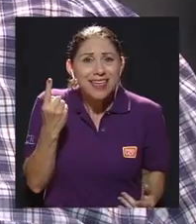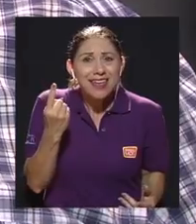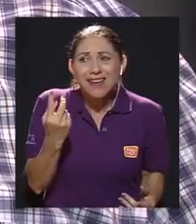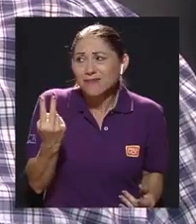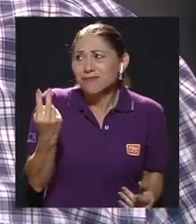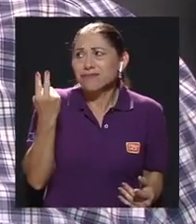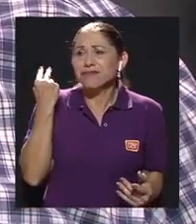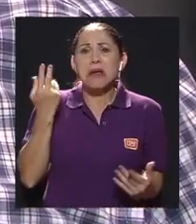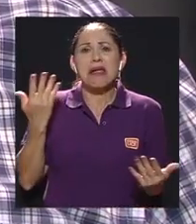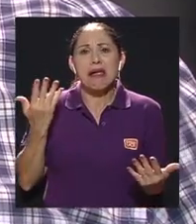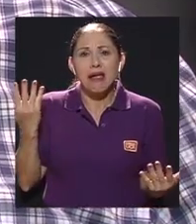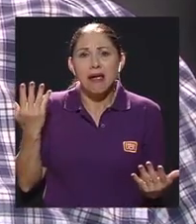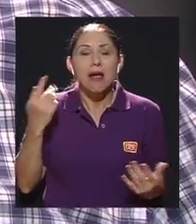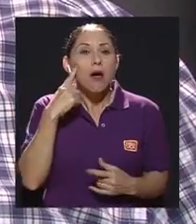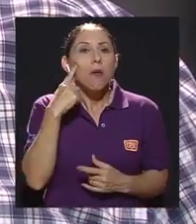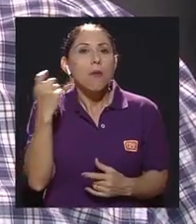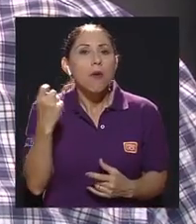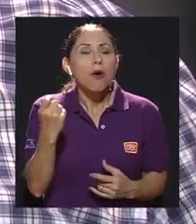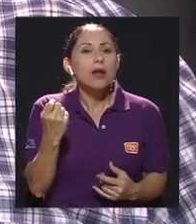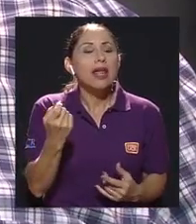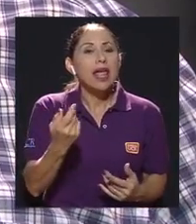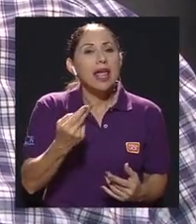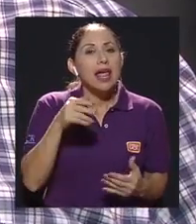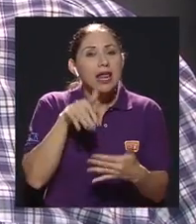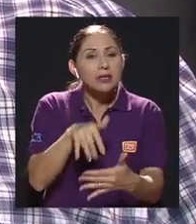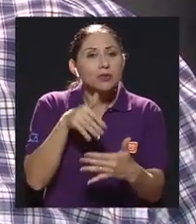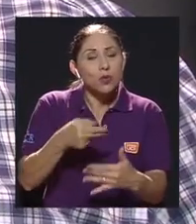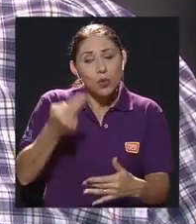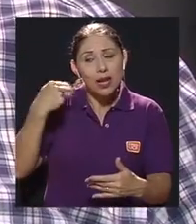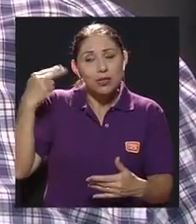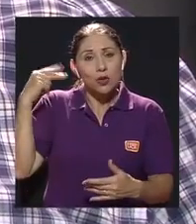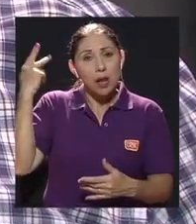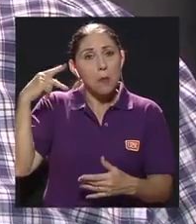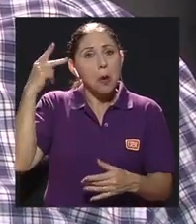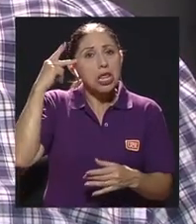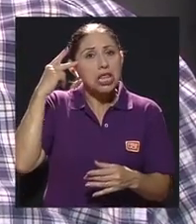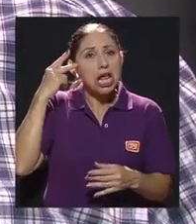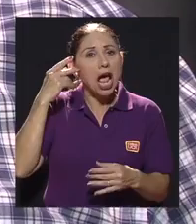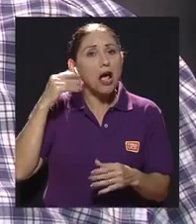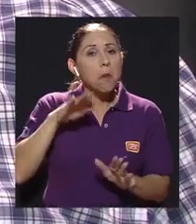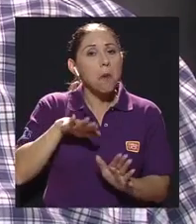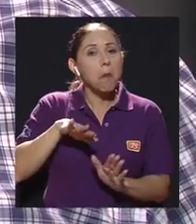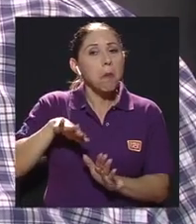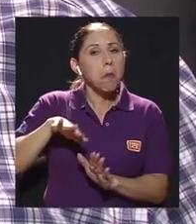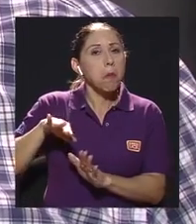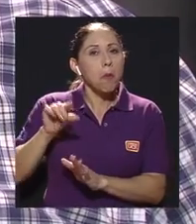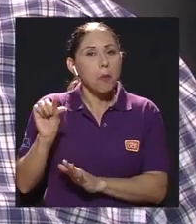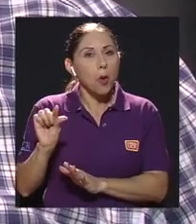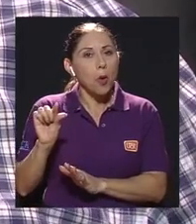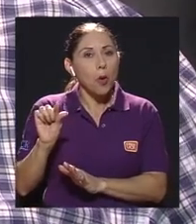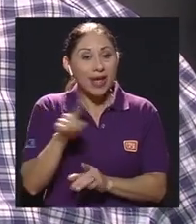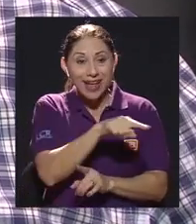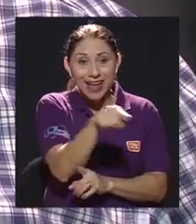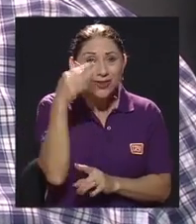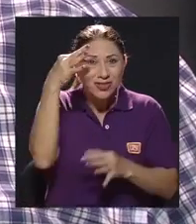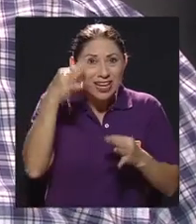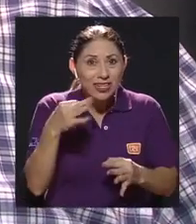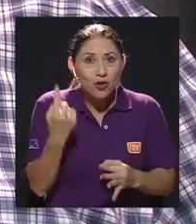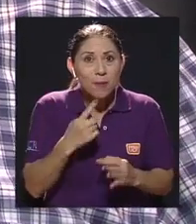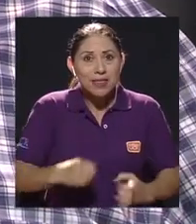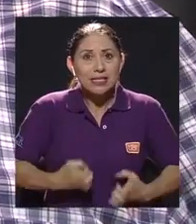atrás, porque el estudio de la historia política se ha relegado un poco y creen que lo único que existe es lo que hay hoy